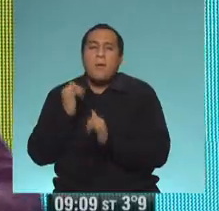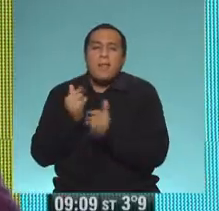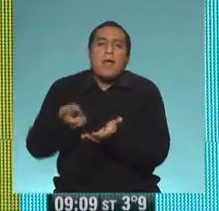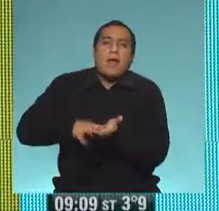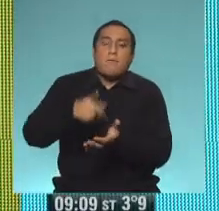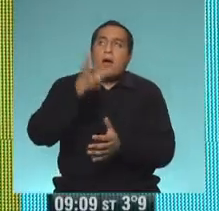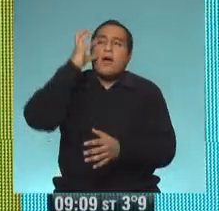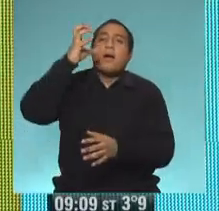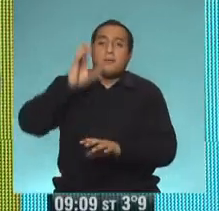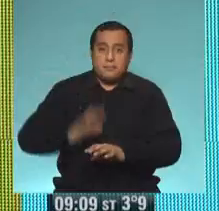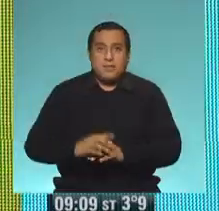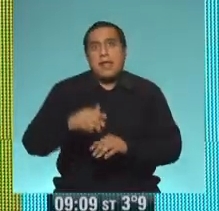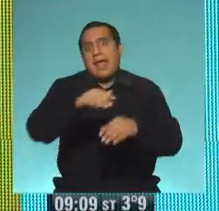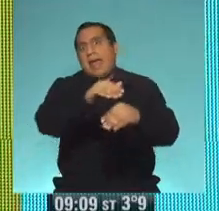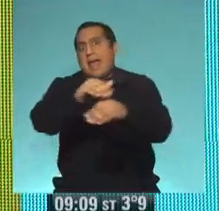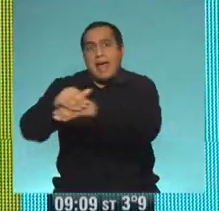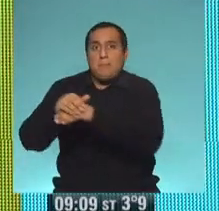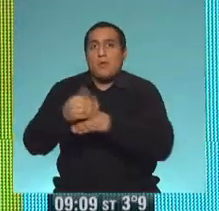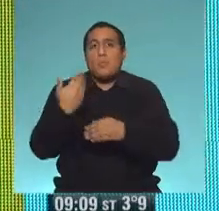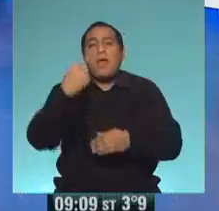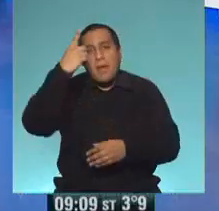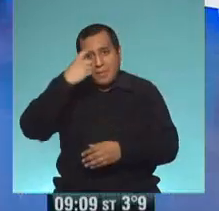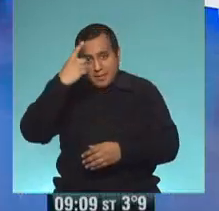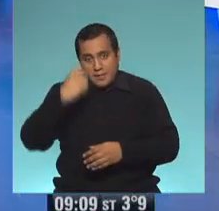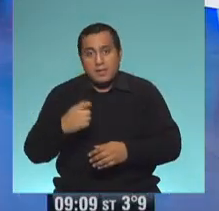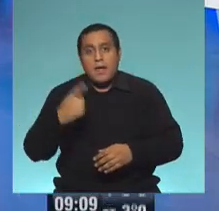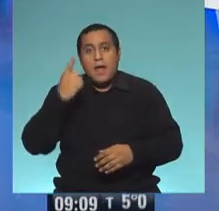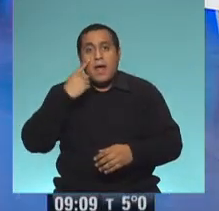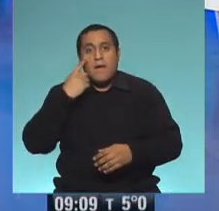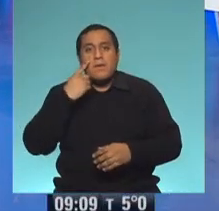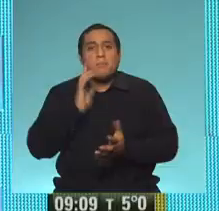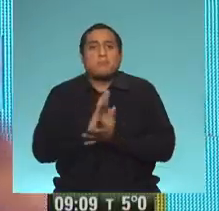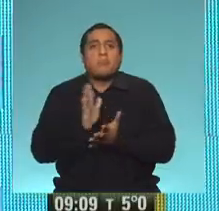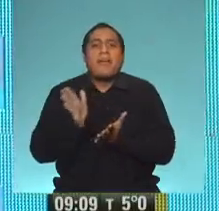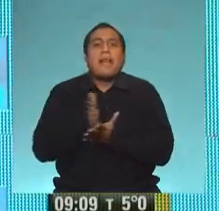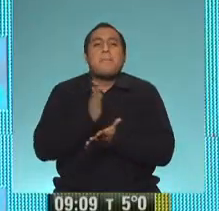toda entera. Perfecto. Así los amigos también la pueden aprender. Hacemos un repasador.